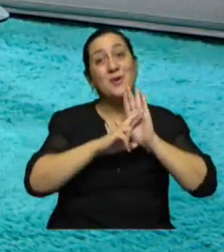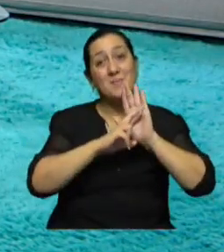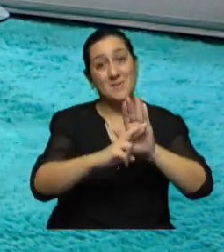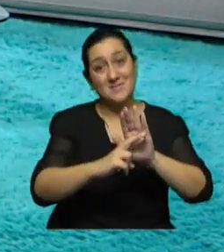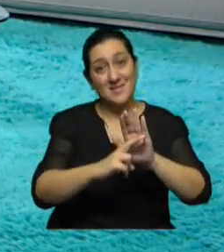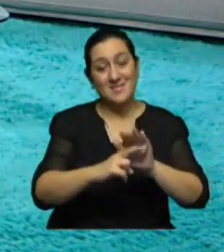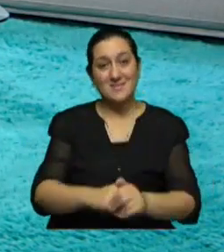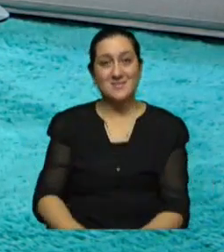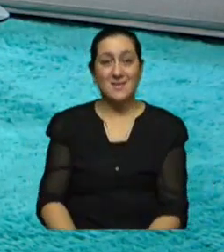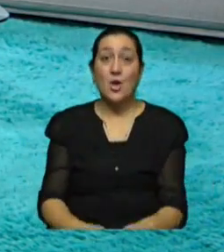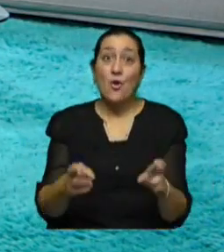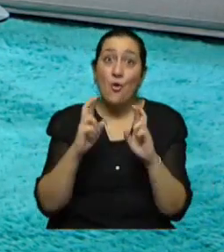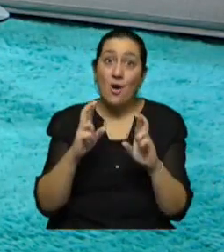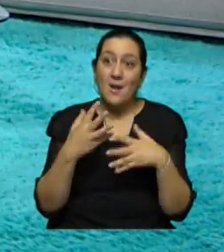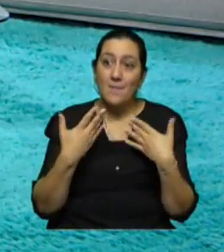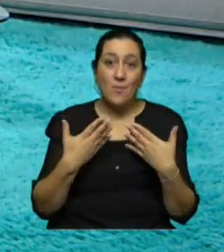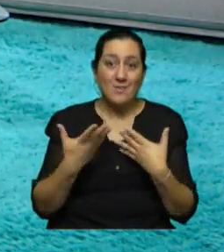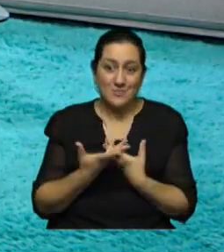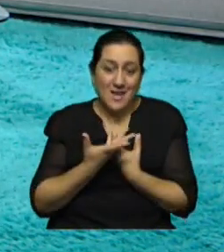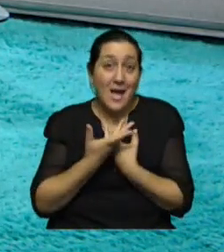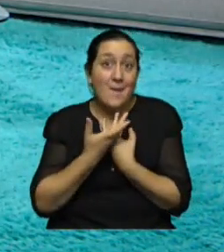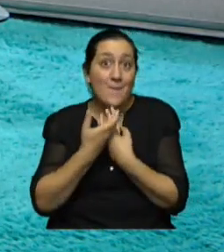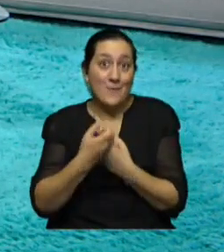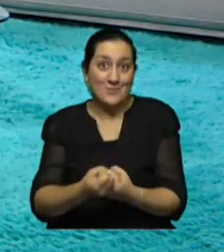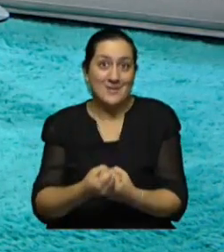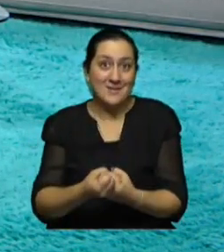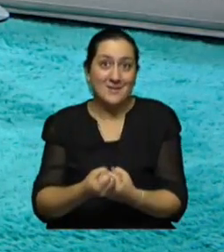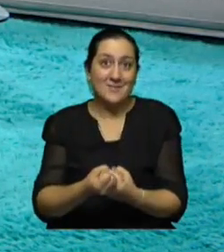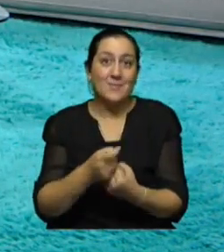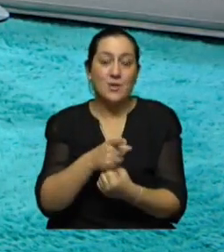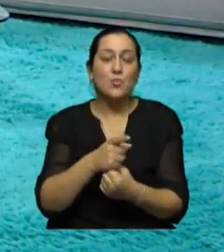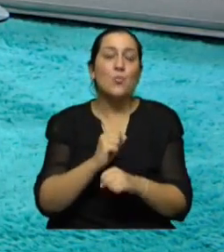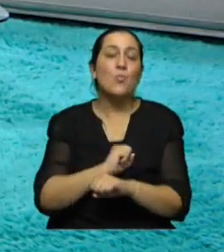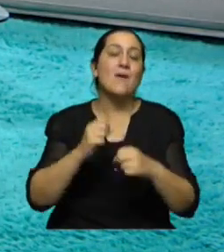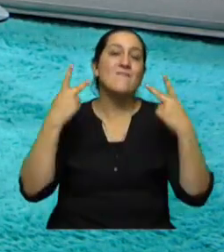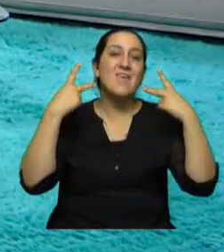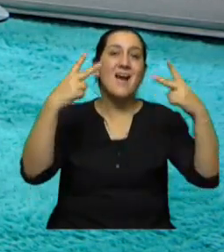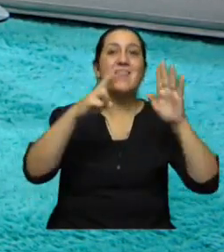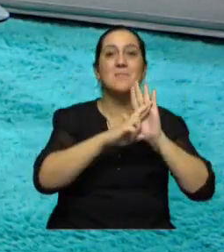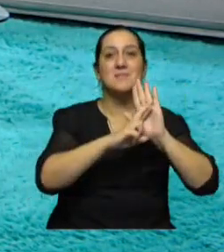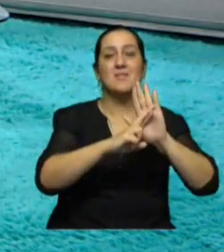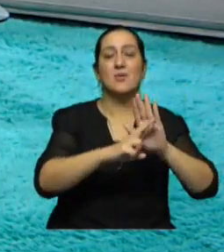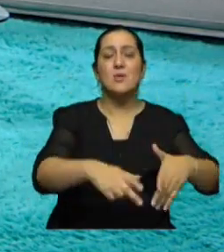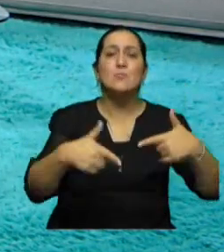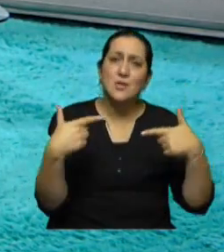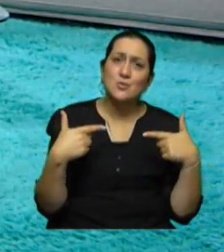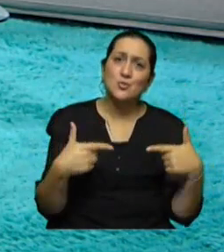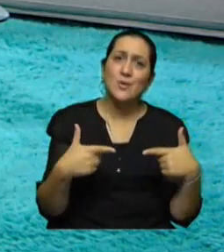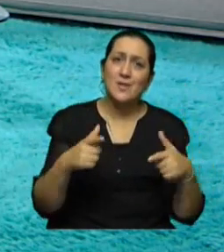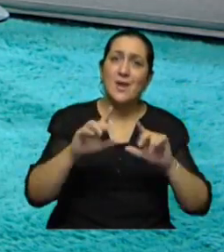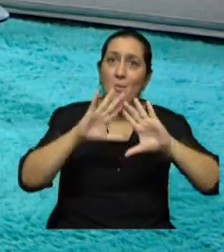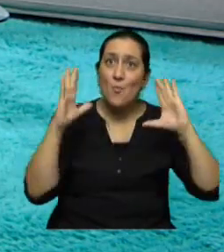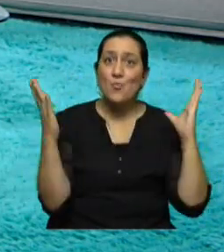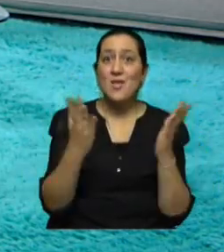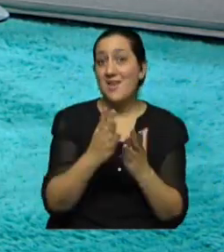este camino, que ojalá podamos apoyar desde esta pantalla y desde todos los lugares para que puedas ir a representarnos. Y que te vaya fenomenal en el Mundial y en todo el